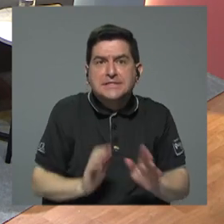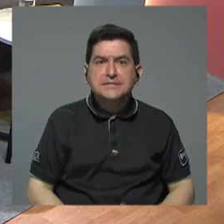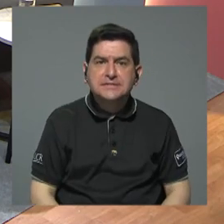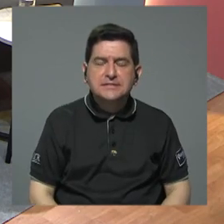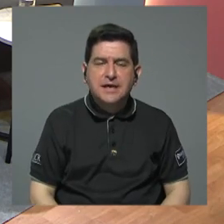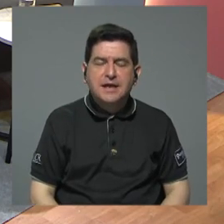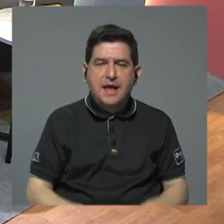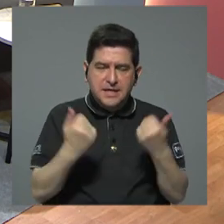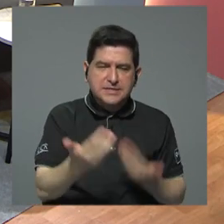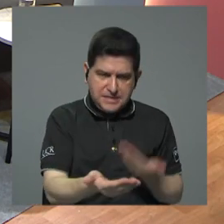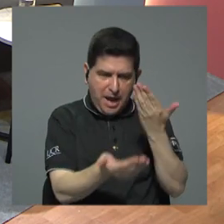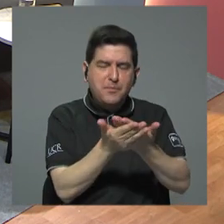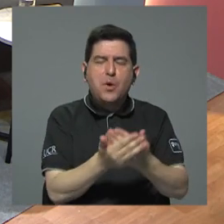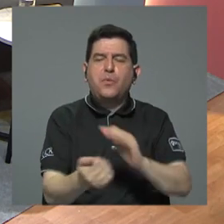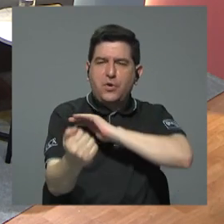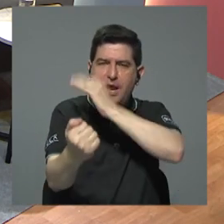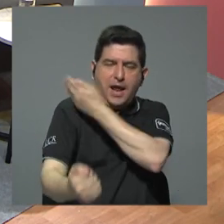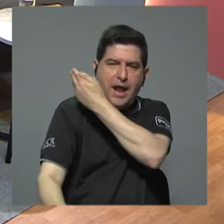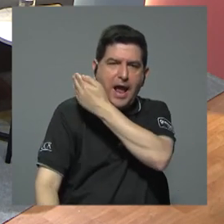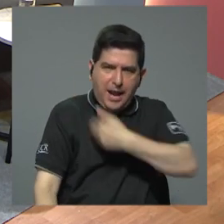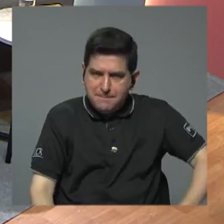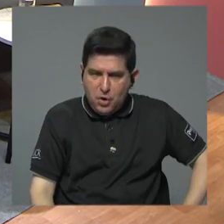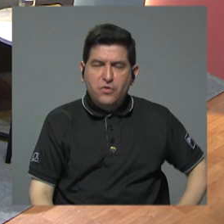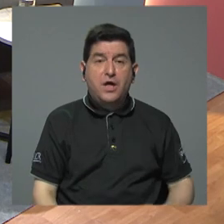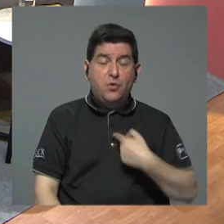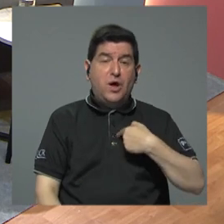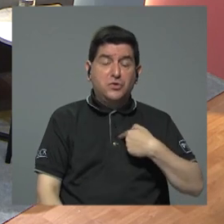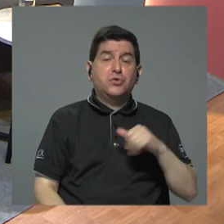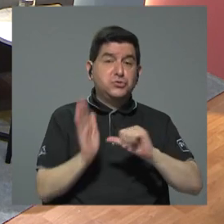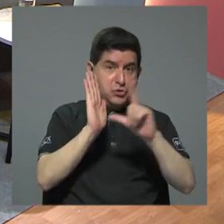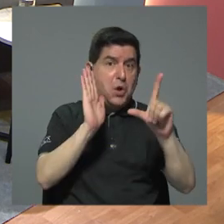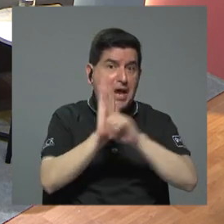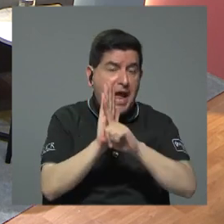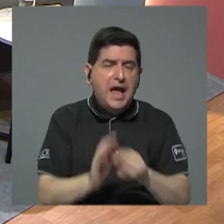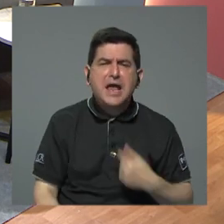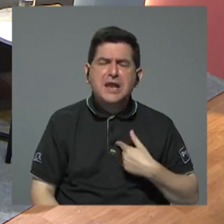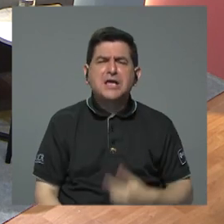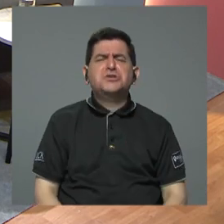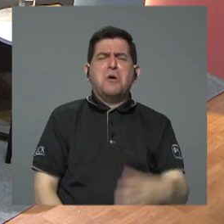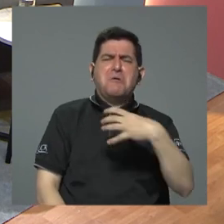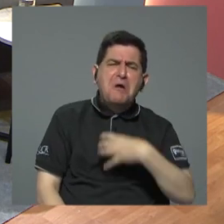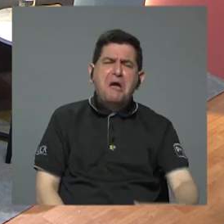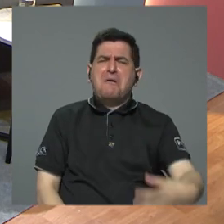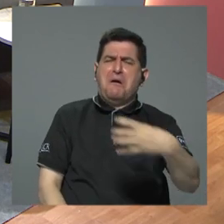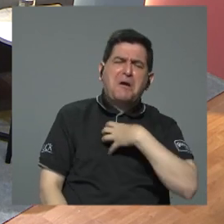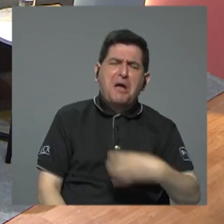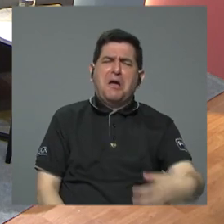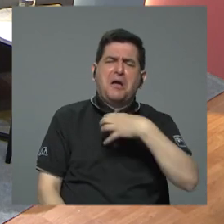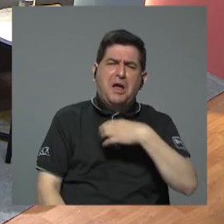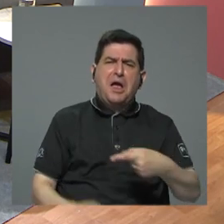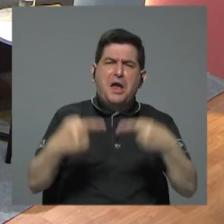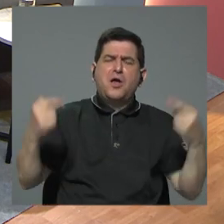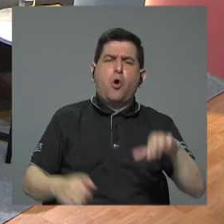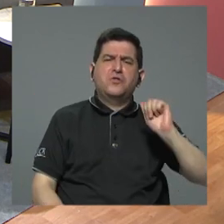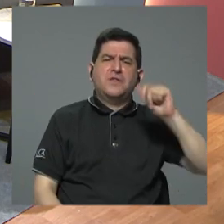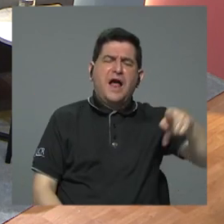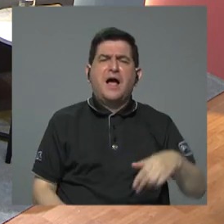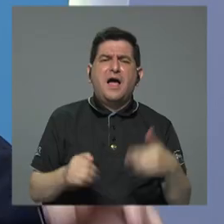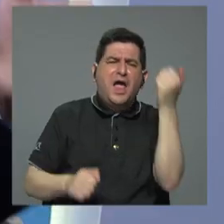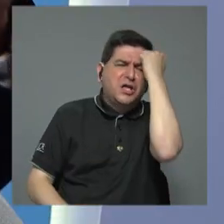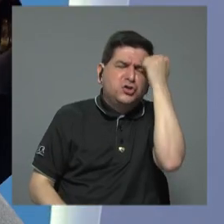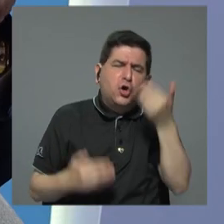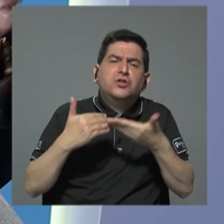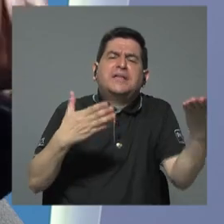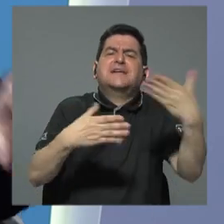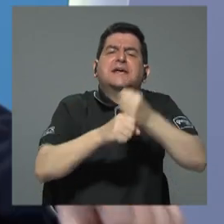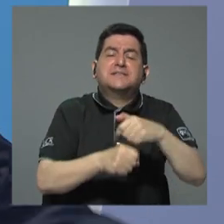hemos planteado al Poder Ejecutivo. Ok, porque cuando yo estaba ahí en la Asamblea Legislativa no paraba de clamar y me le oponía a Abel Pacheco en todas las tonteras que hacía. Le hemos